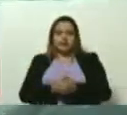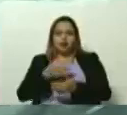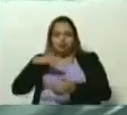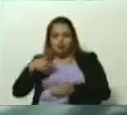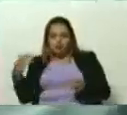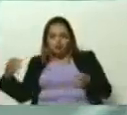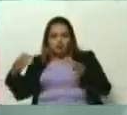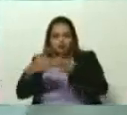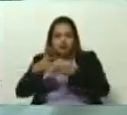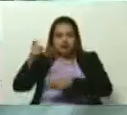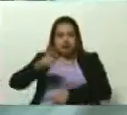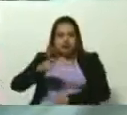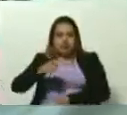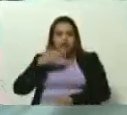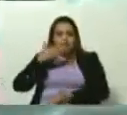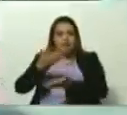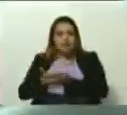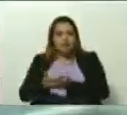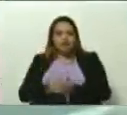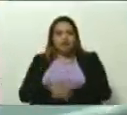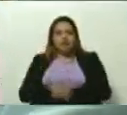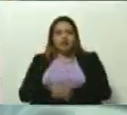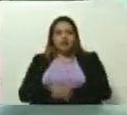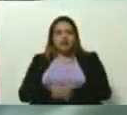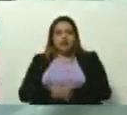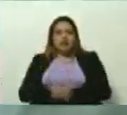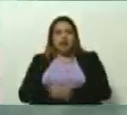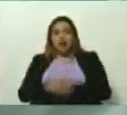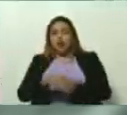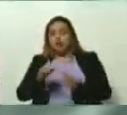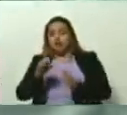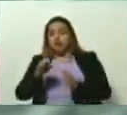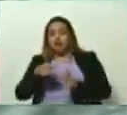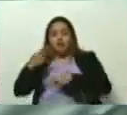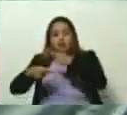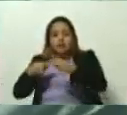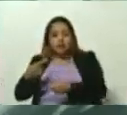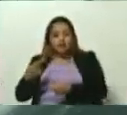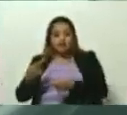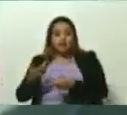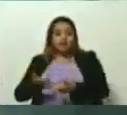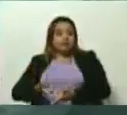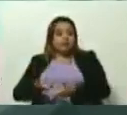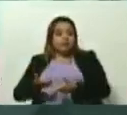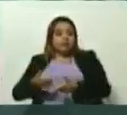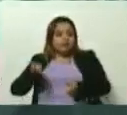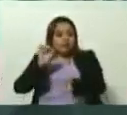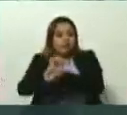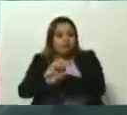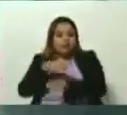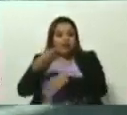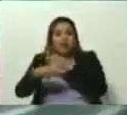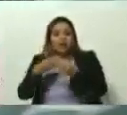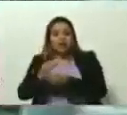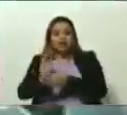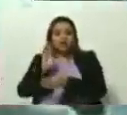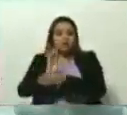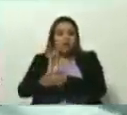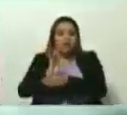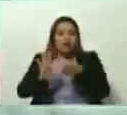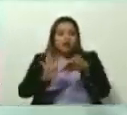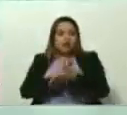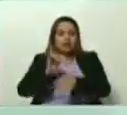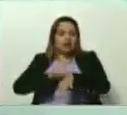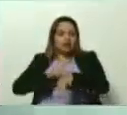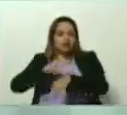reunir los requisitos que exige el Código Orgánico Procesal Penal para el otorgamiento de la fórmula alternativa de cumplimiento de pena. Como usted puede observar,